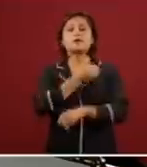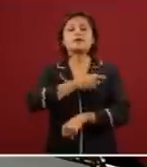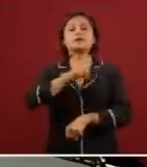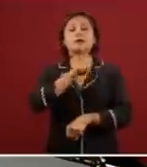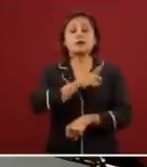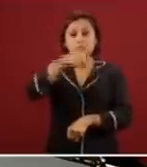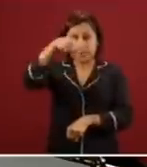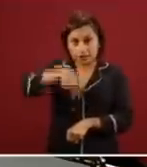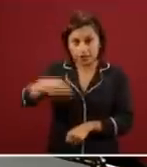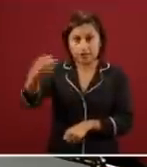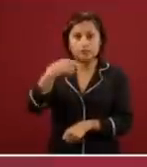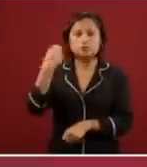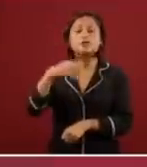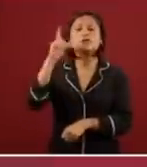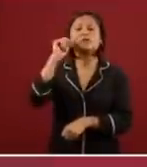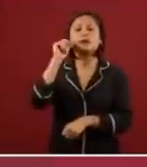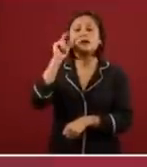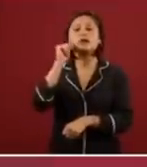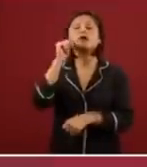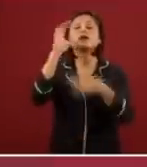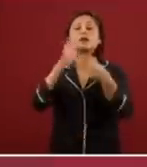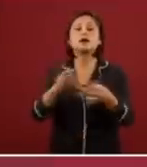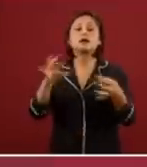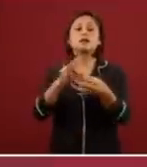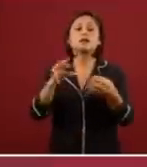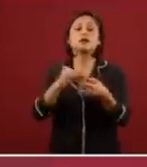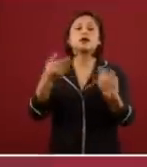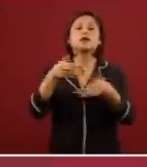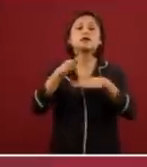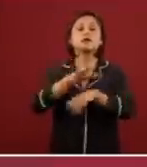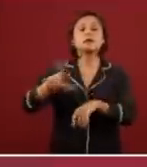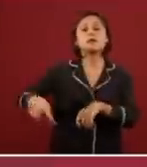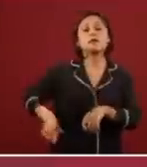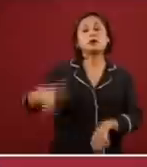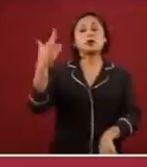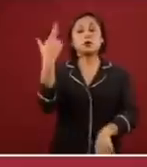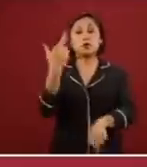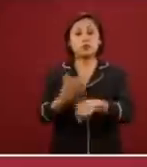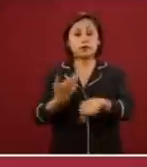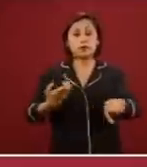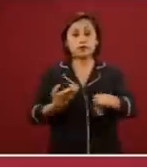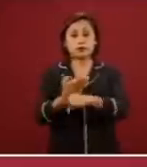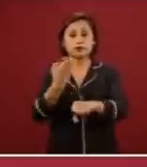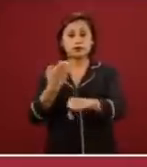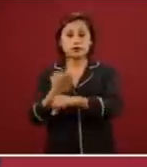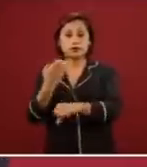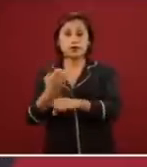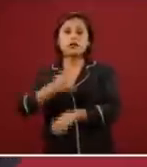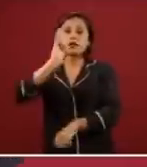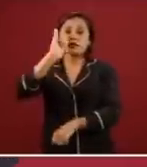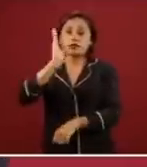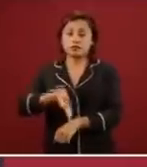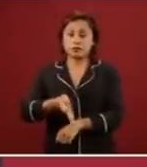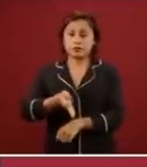informar sobre cuántos gobiernos estatales han aceptado